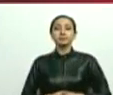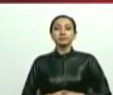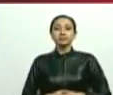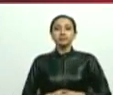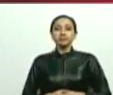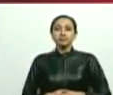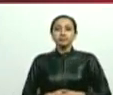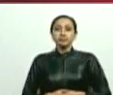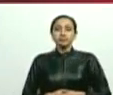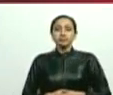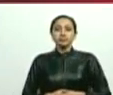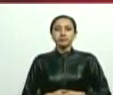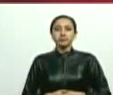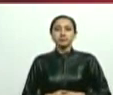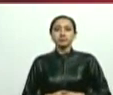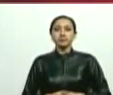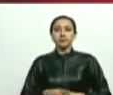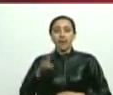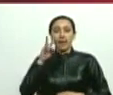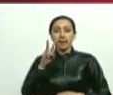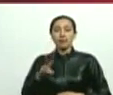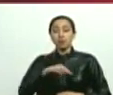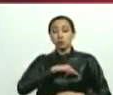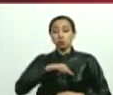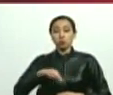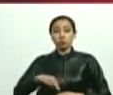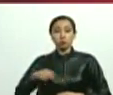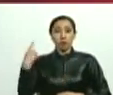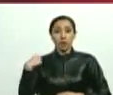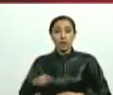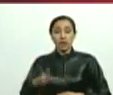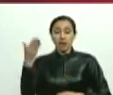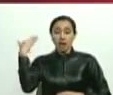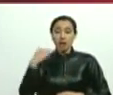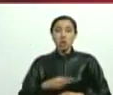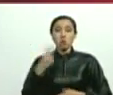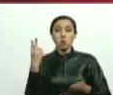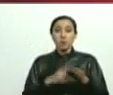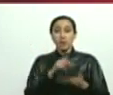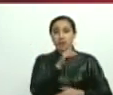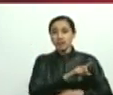Hay que ver lo que pasamos nosotros entre el 2017 y 2018.